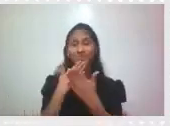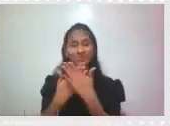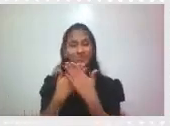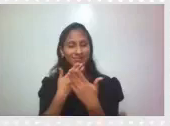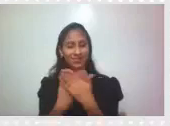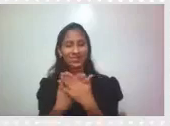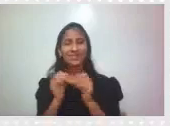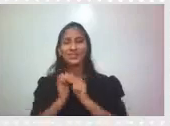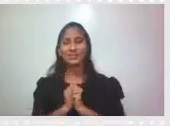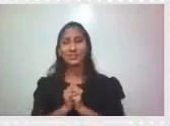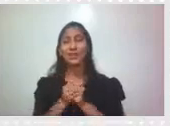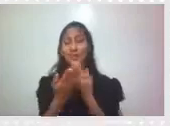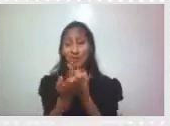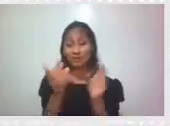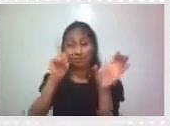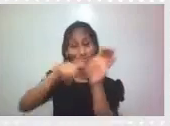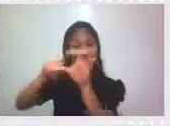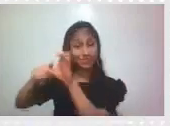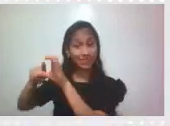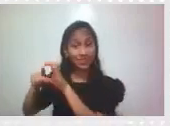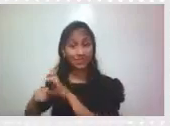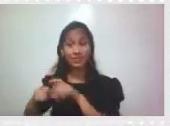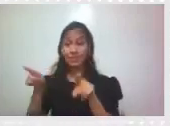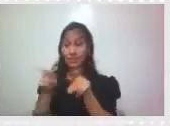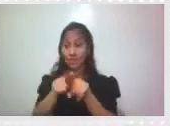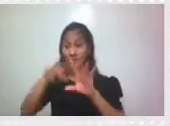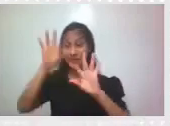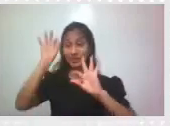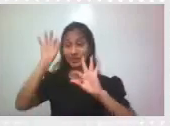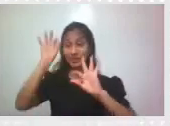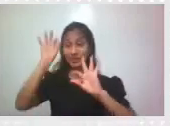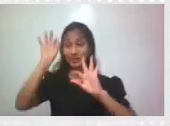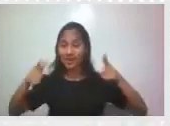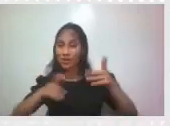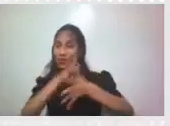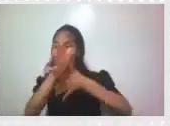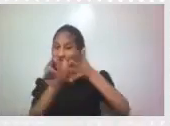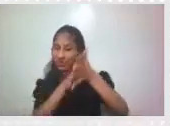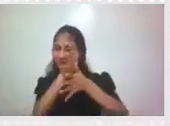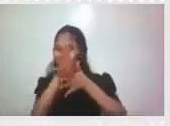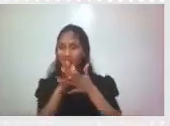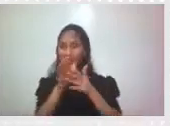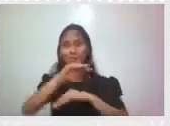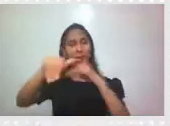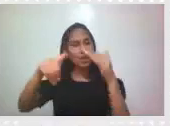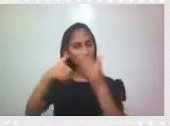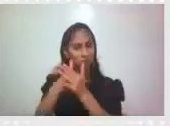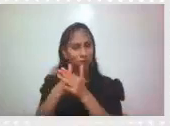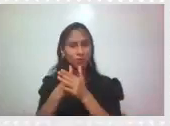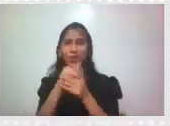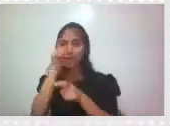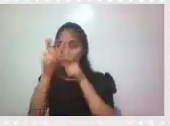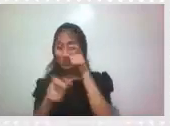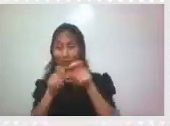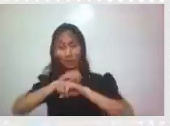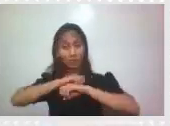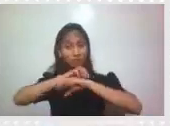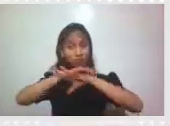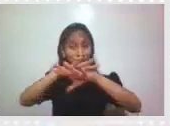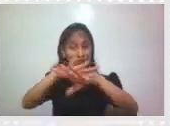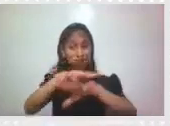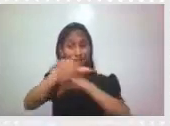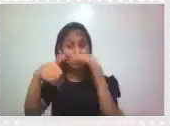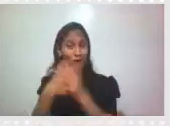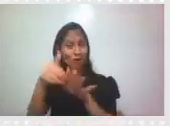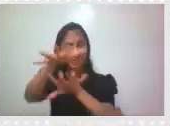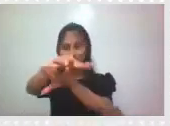transmisión incorpora la interpretación en lengua de señas para llegar a todas y todos con la mayor